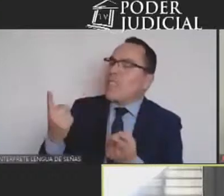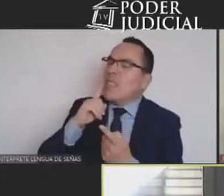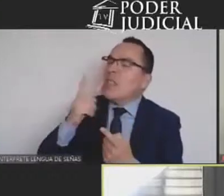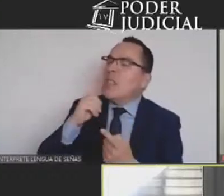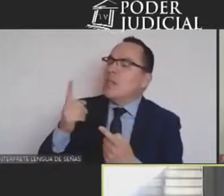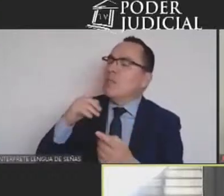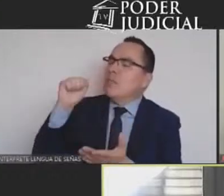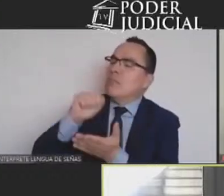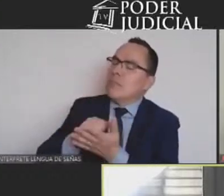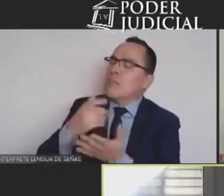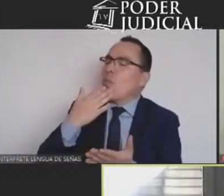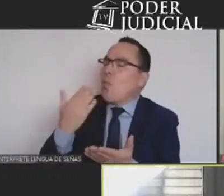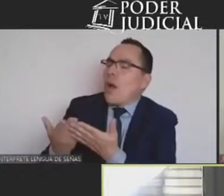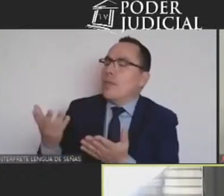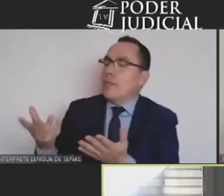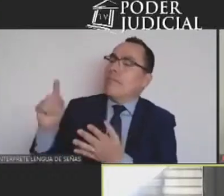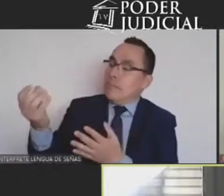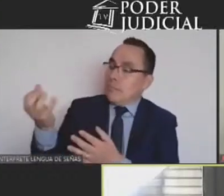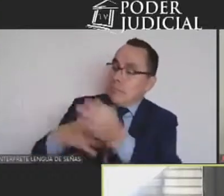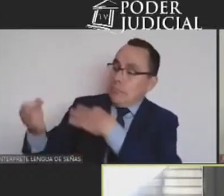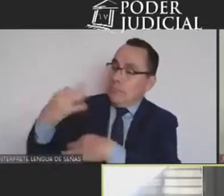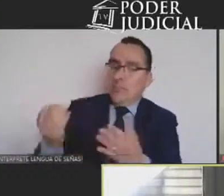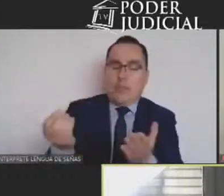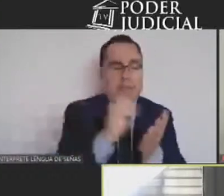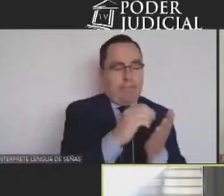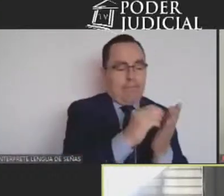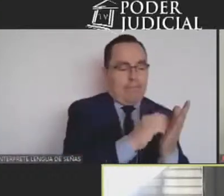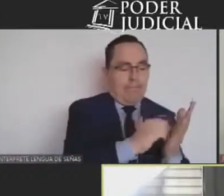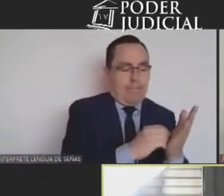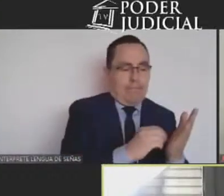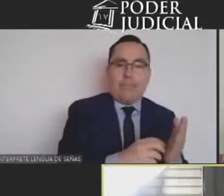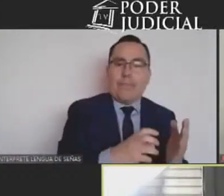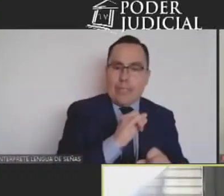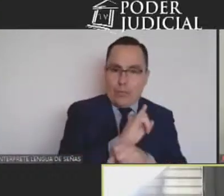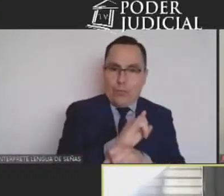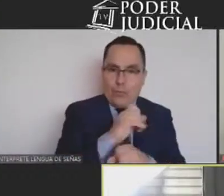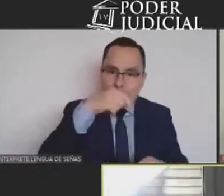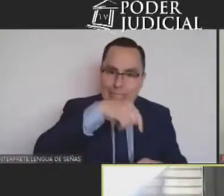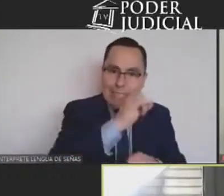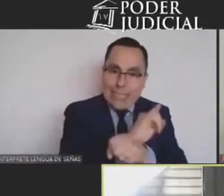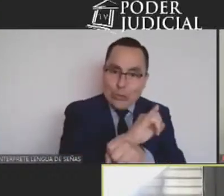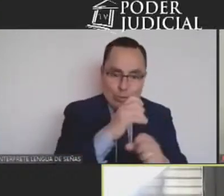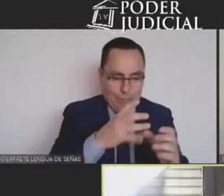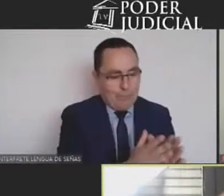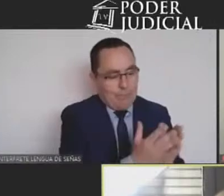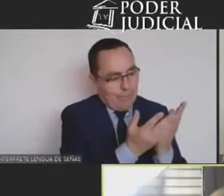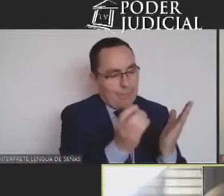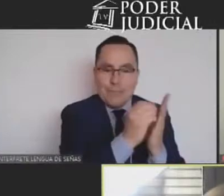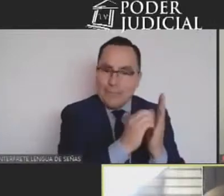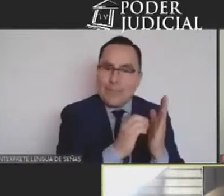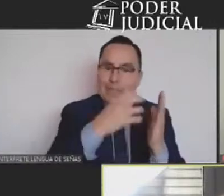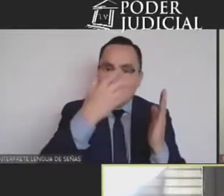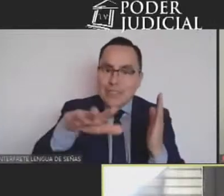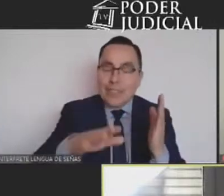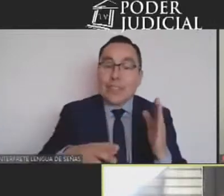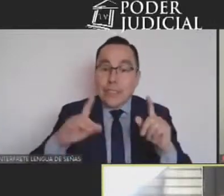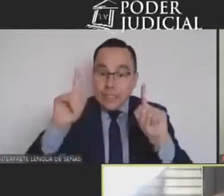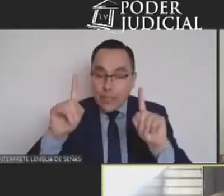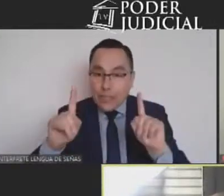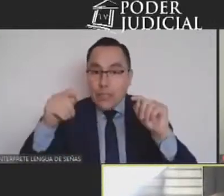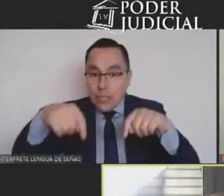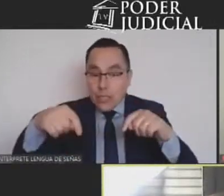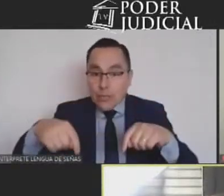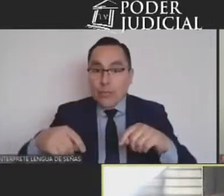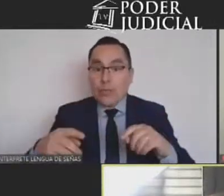diagnóstico sobre este proceso. De manera adicional, se monitorean mensualmente, les